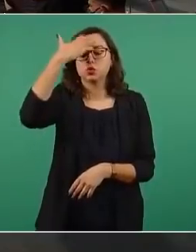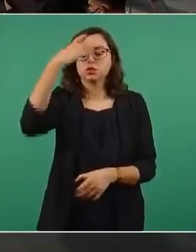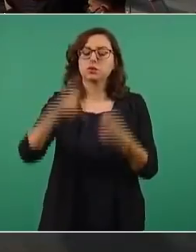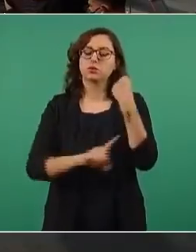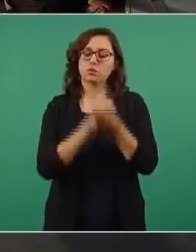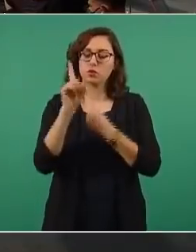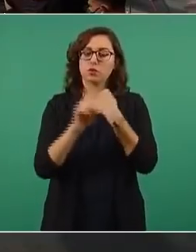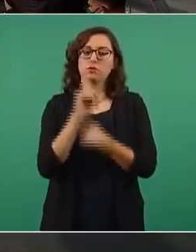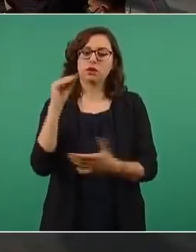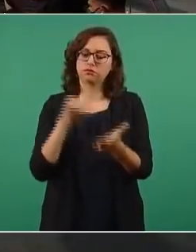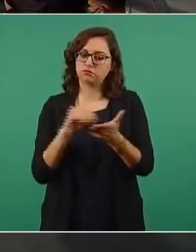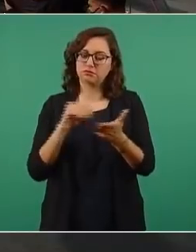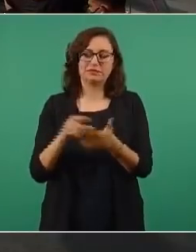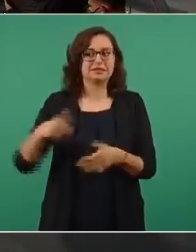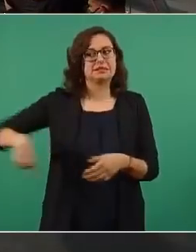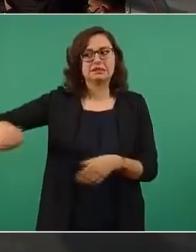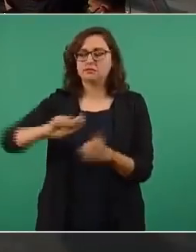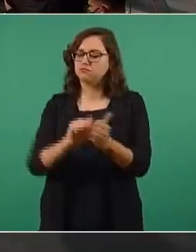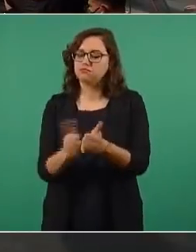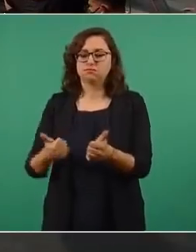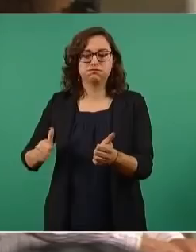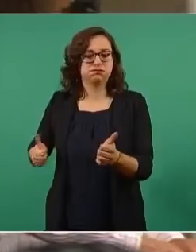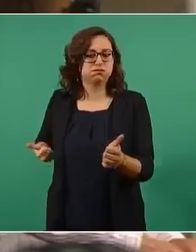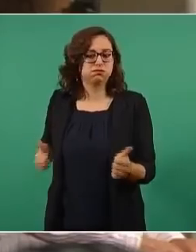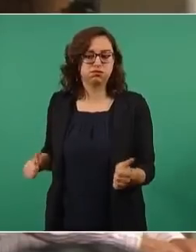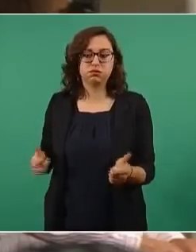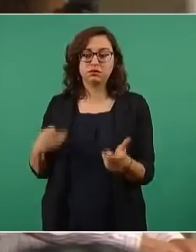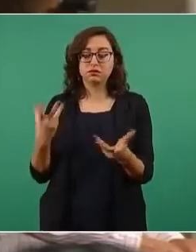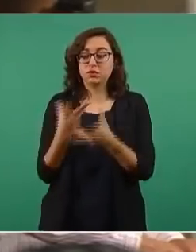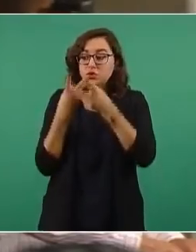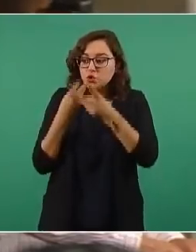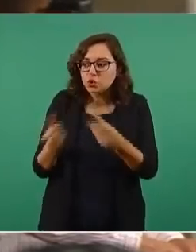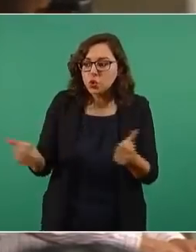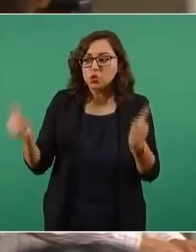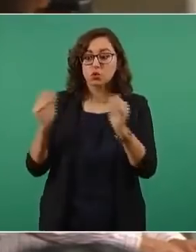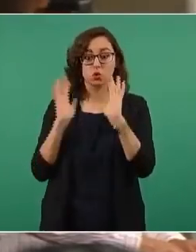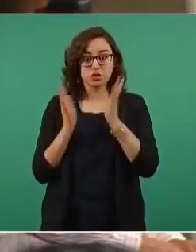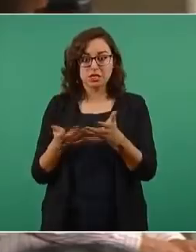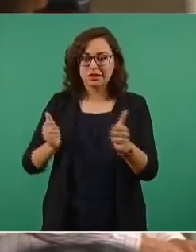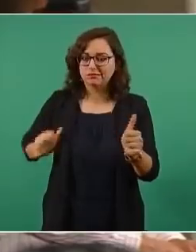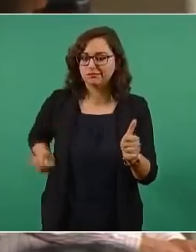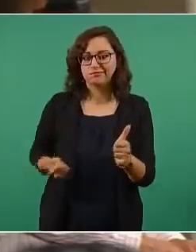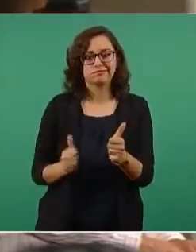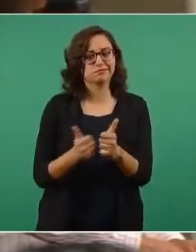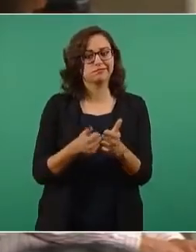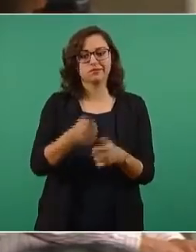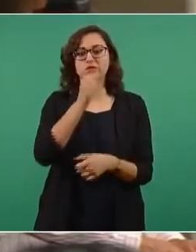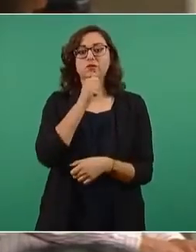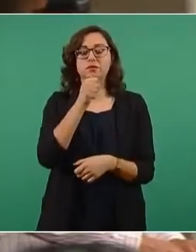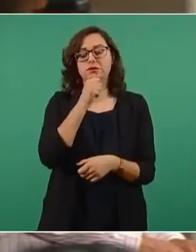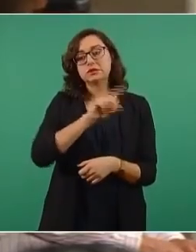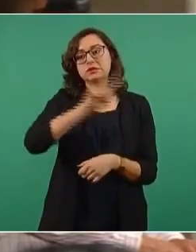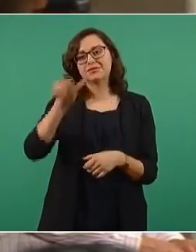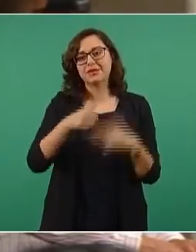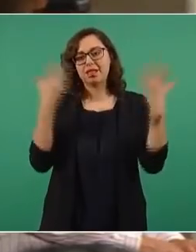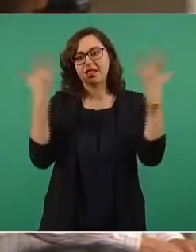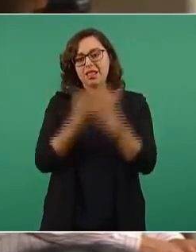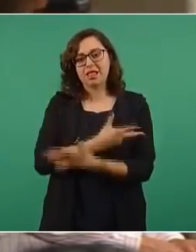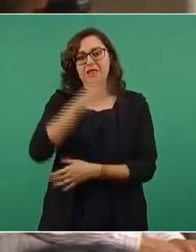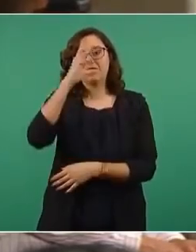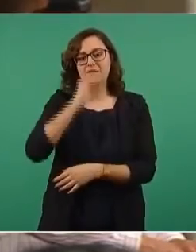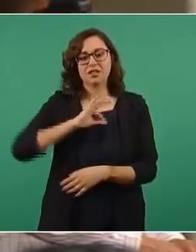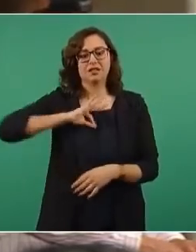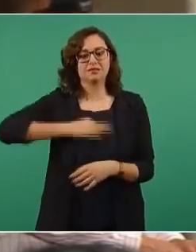estando rezagado todavía, ¿no? Todavía no es una cosa que se esté resolviendo la situación que se cruzó con la pandemia de las